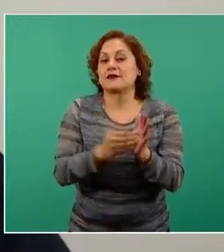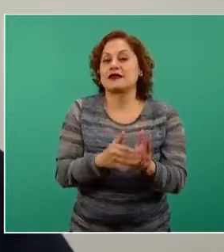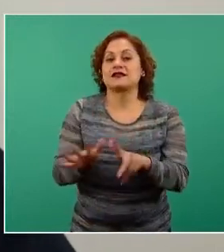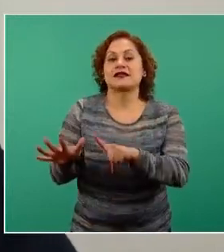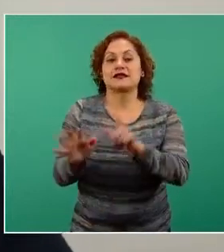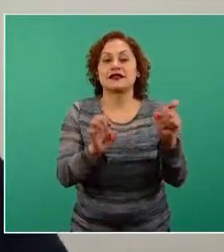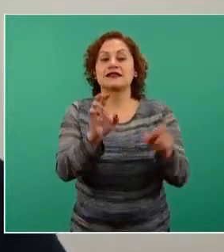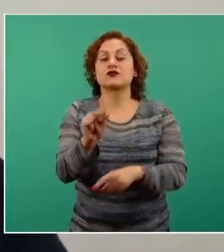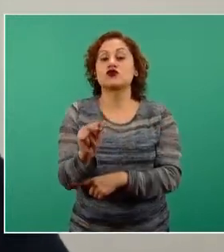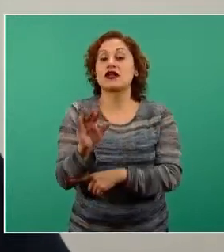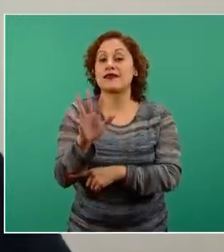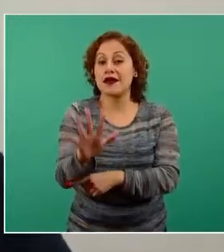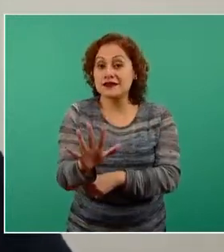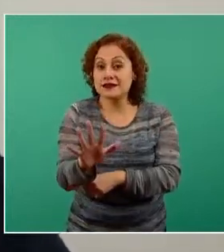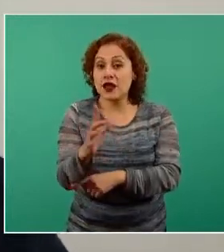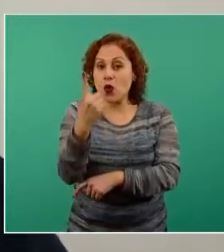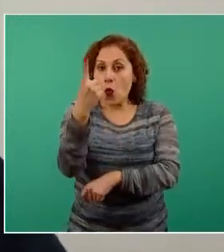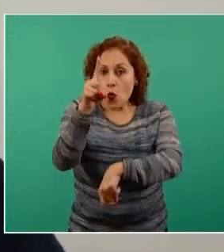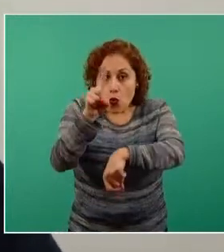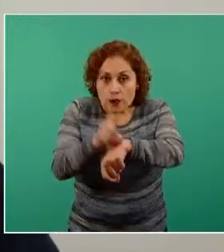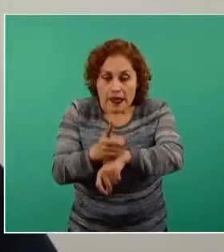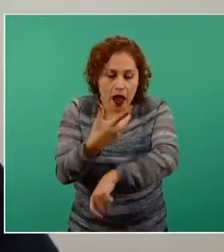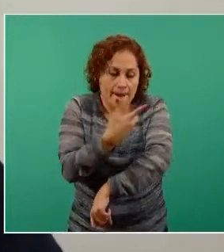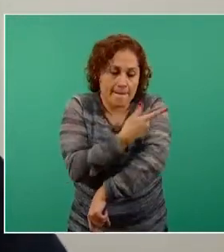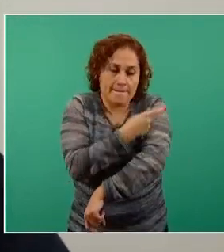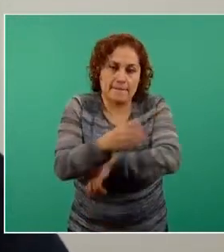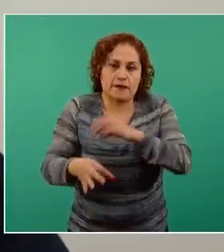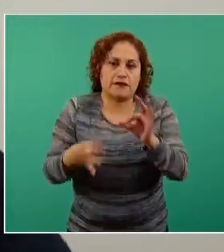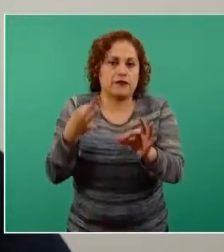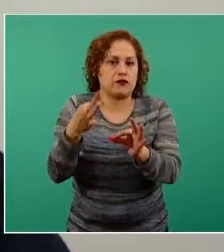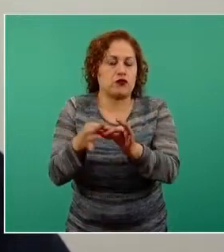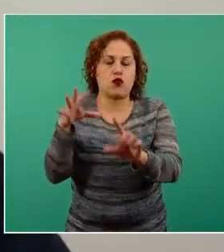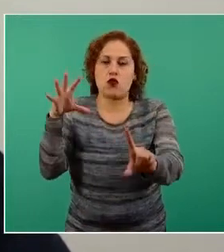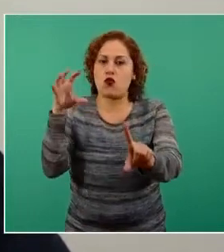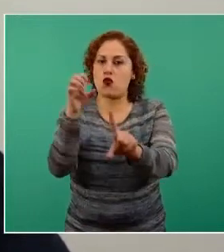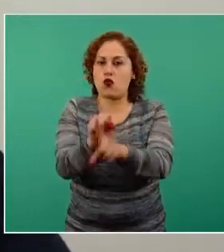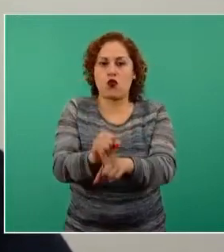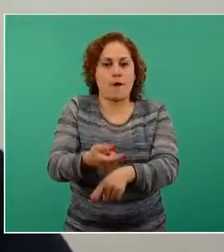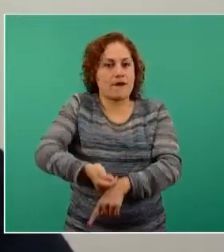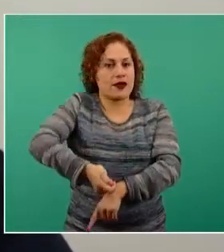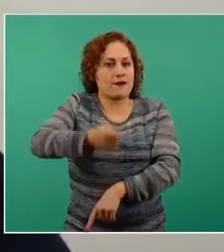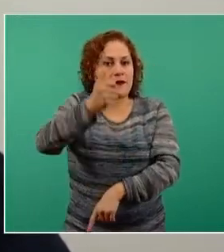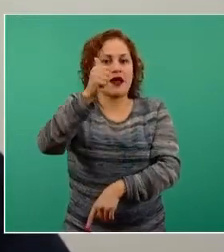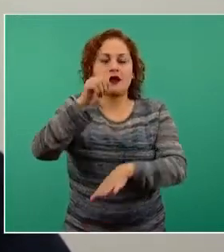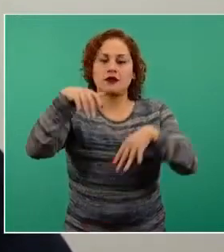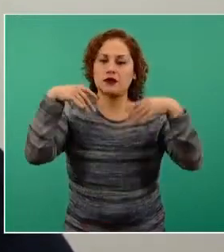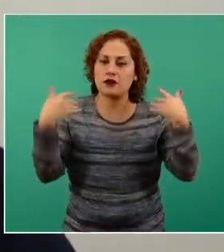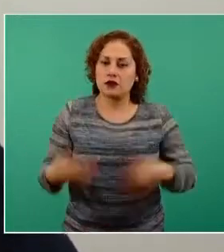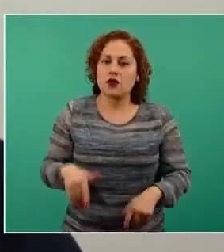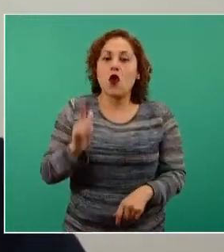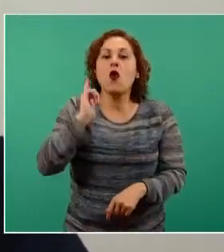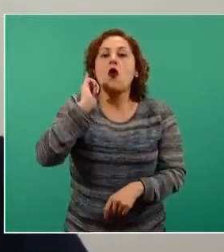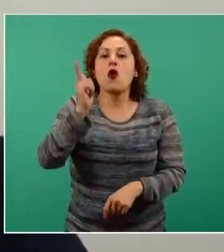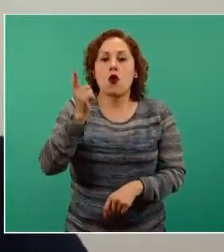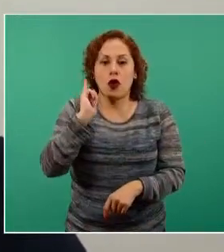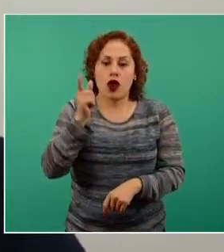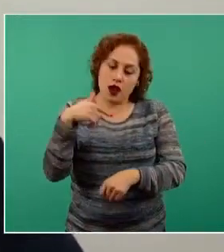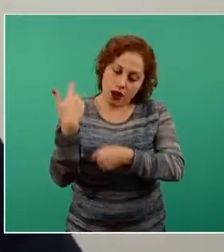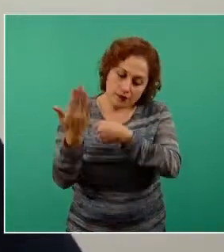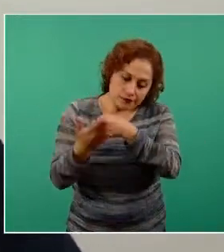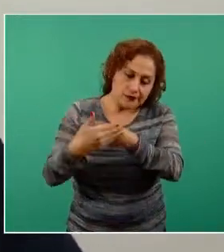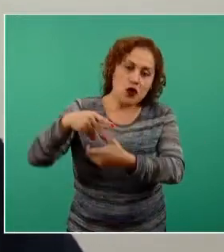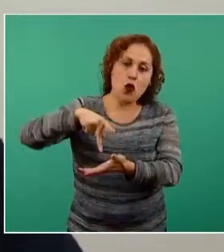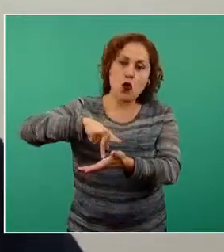360.785, y obviamente esta es una meta que de seguro se querrá repetir y mantener en la medida, claro, que se puedan seguir